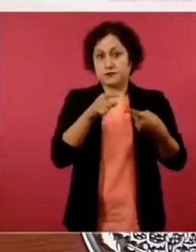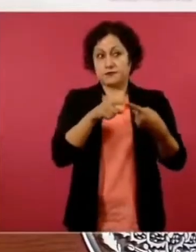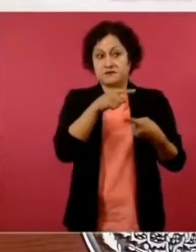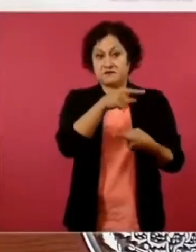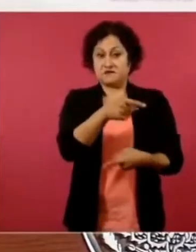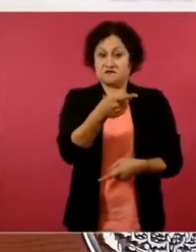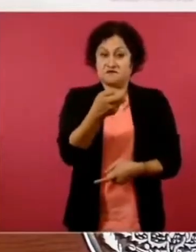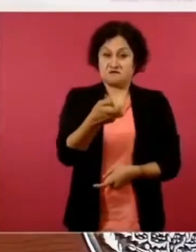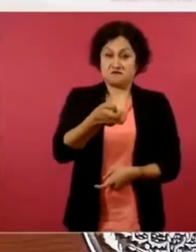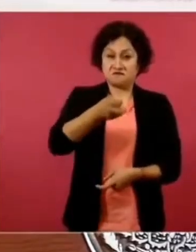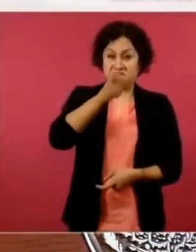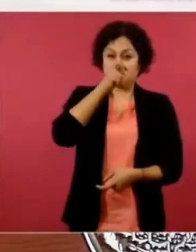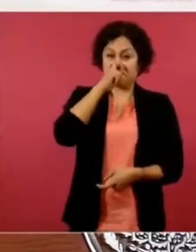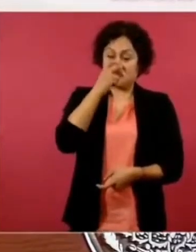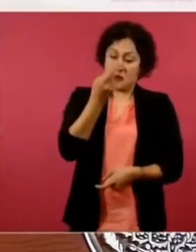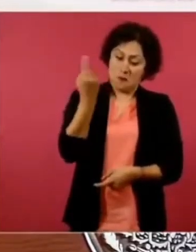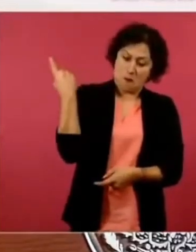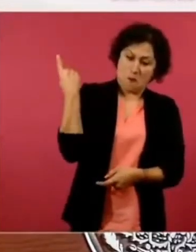Eso se puede probar